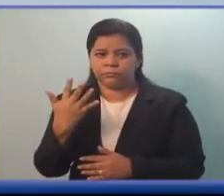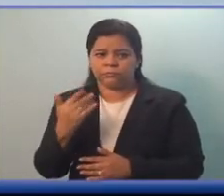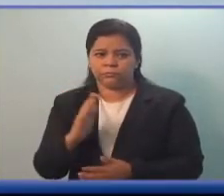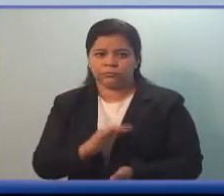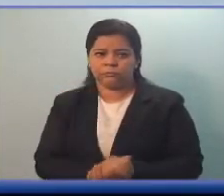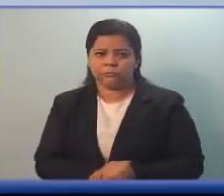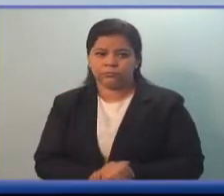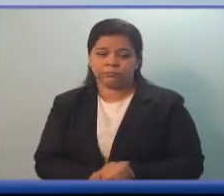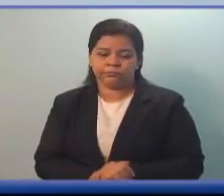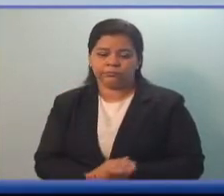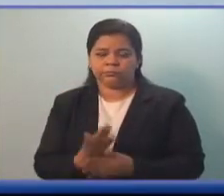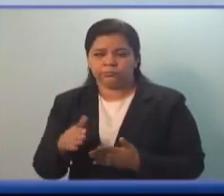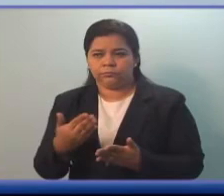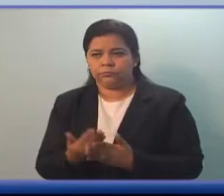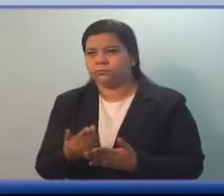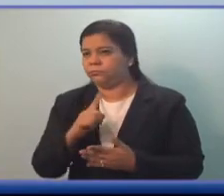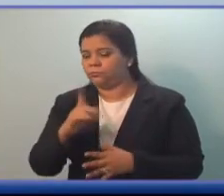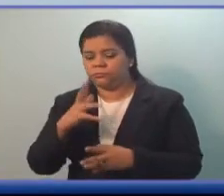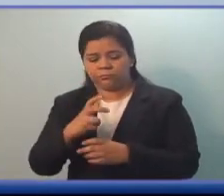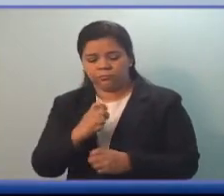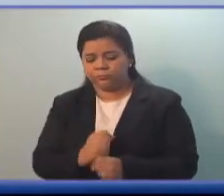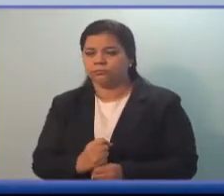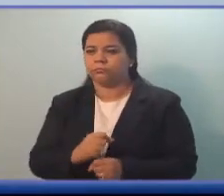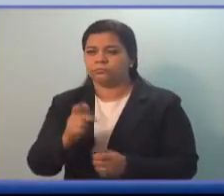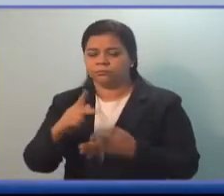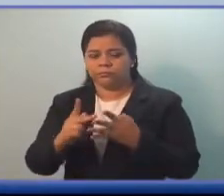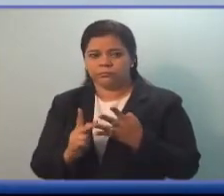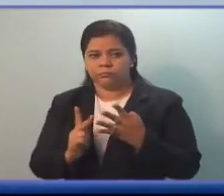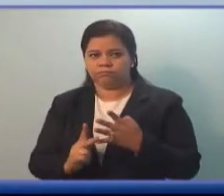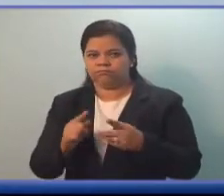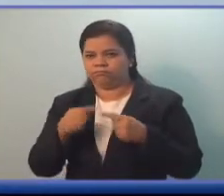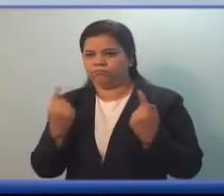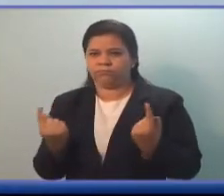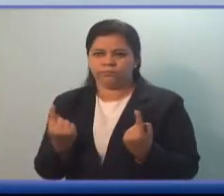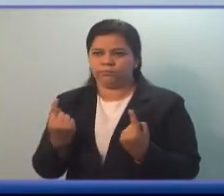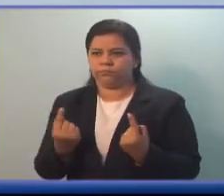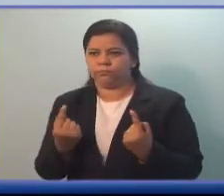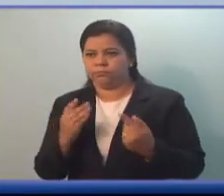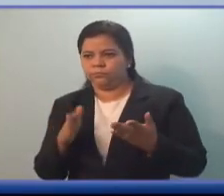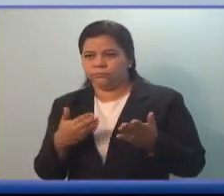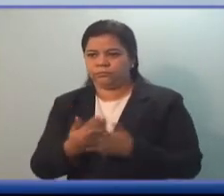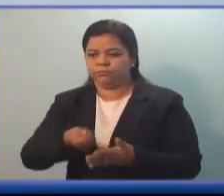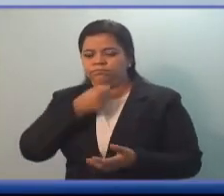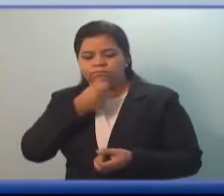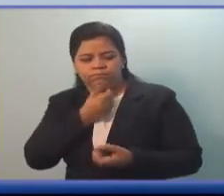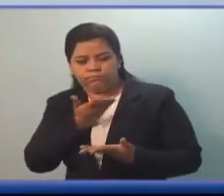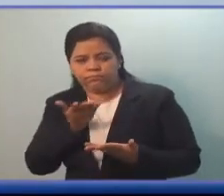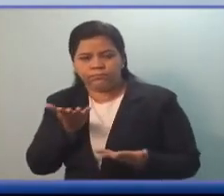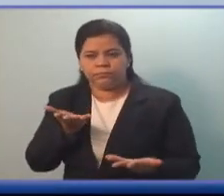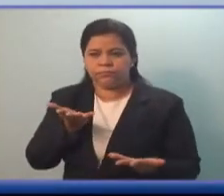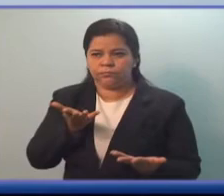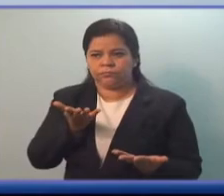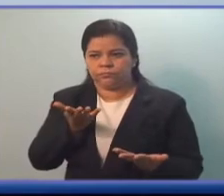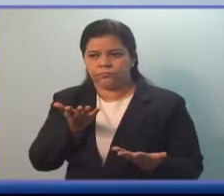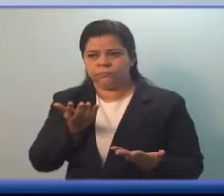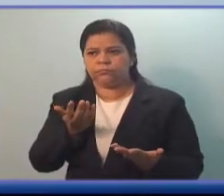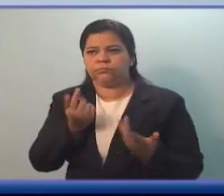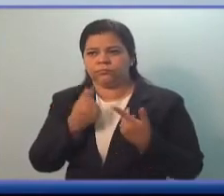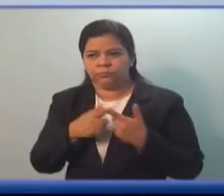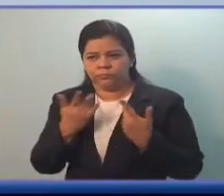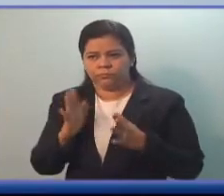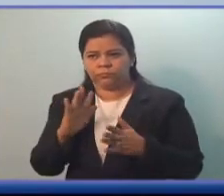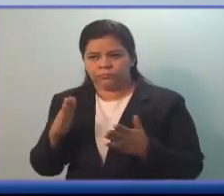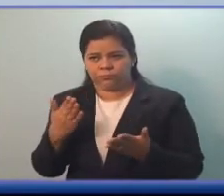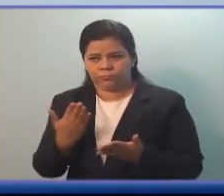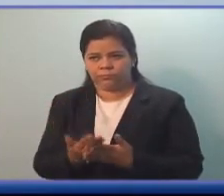mí no se garantizan principios de contradicción, de inmediación, de publicidad, etcétera. Lo mismo